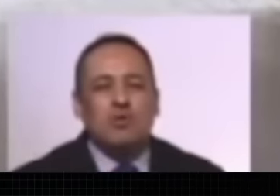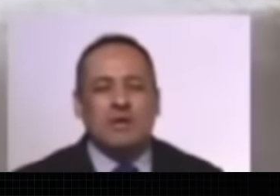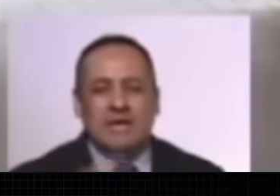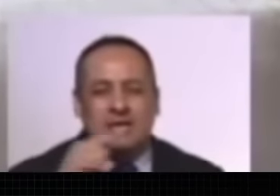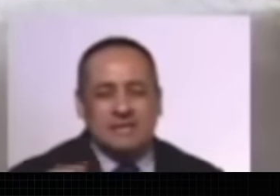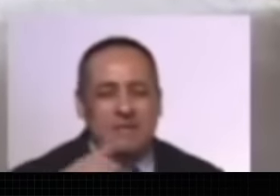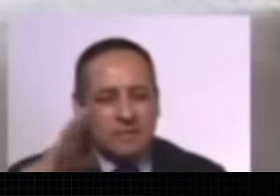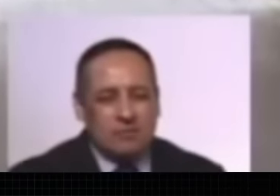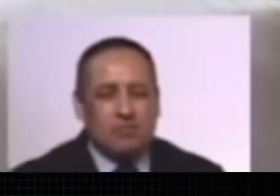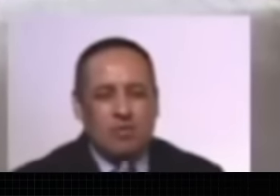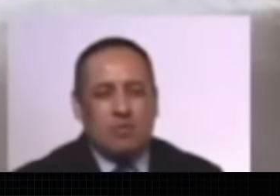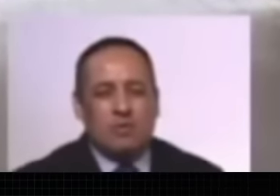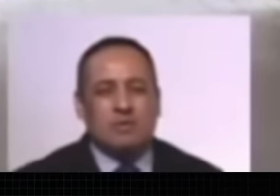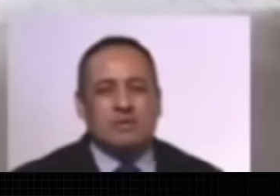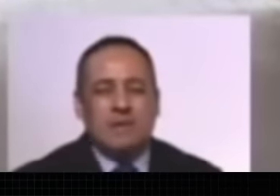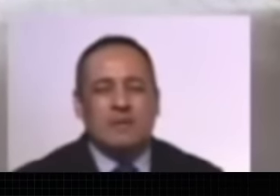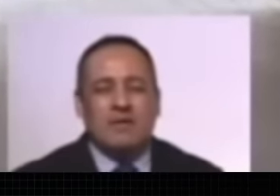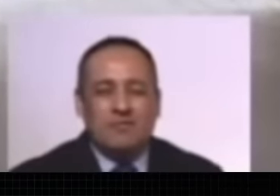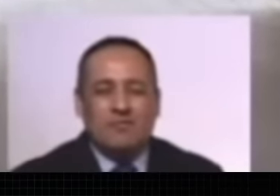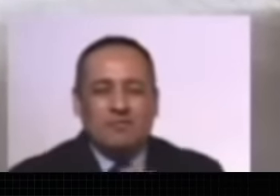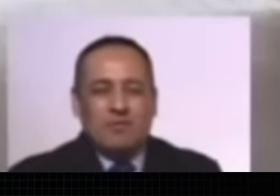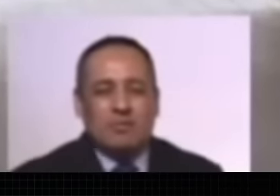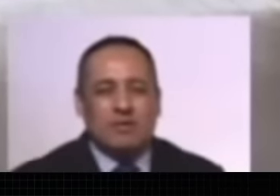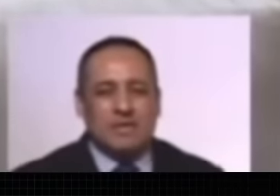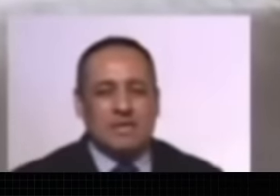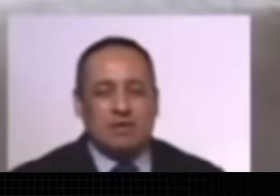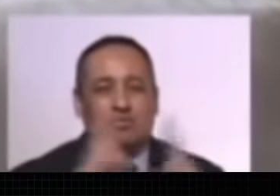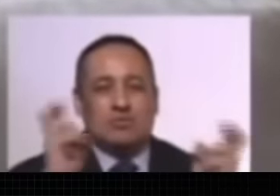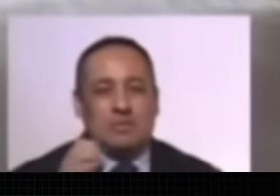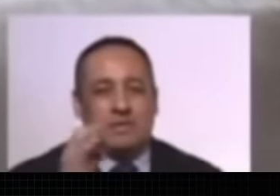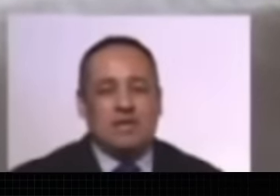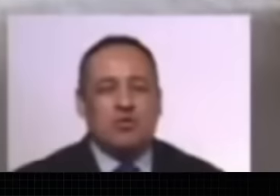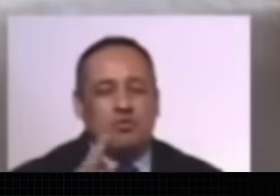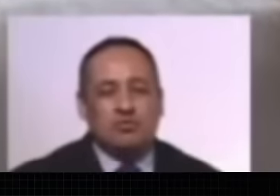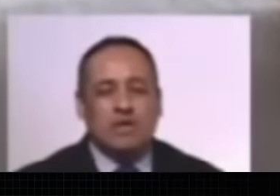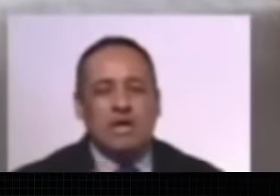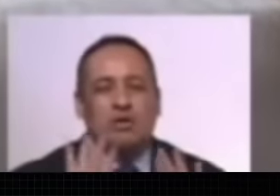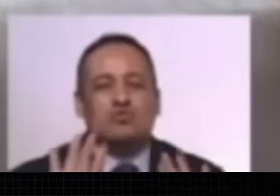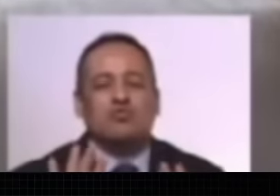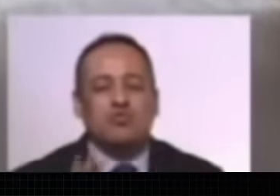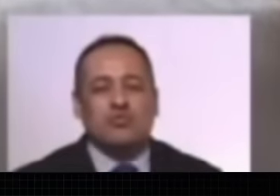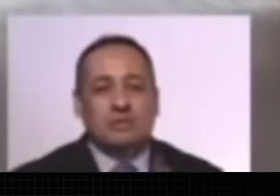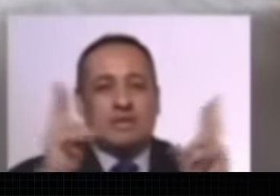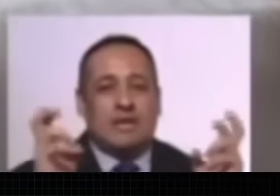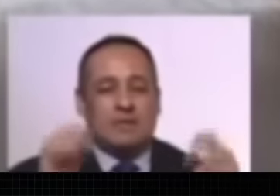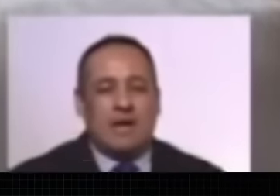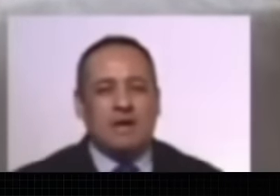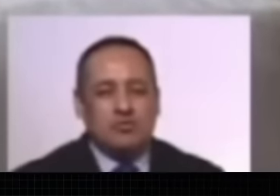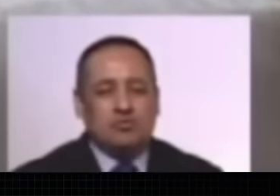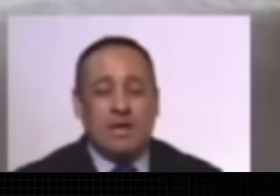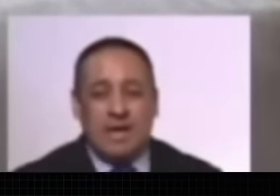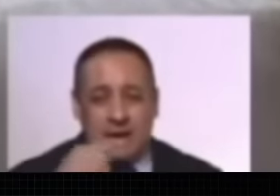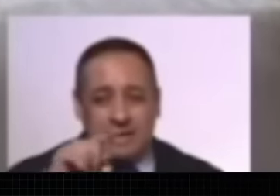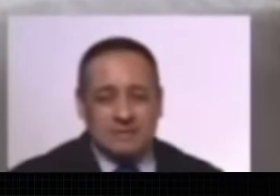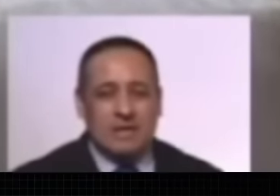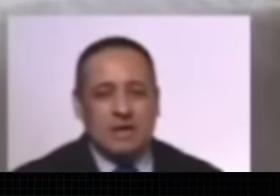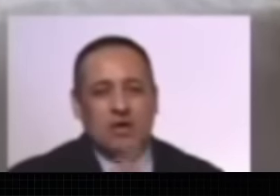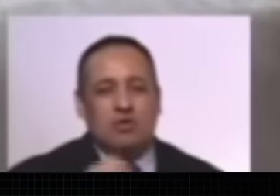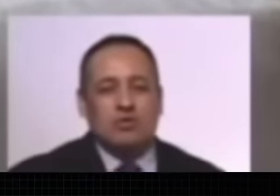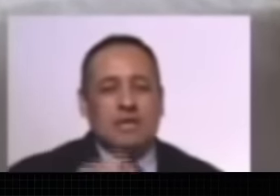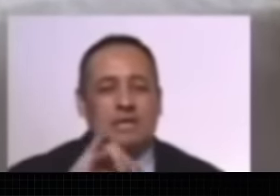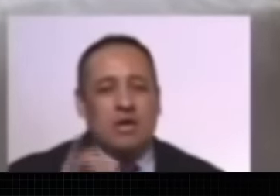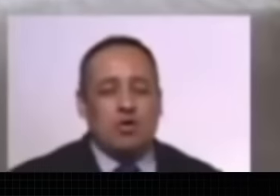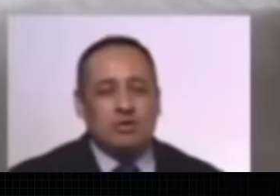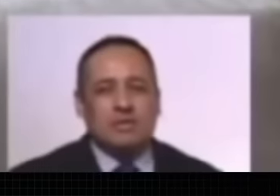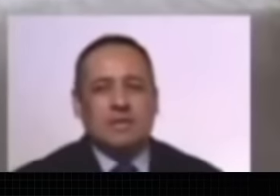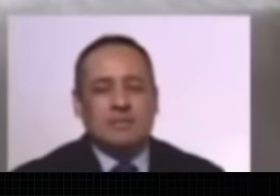estaban confabulados. Ambos crearon un sistema de justicia a su medida. Ahí está la JNJ,